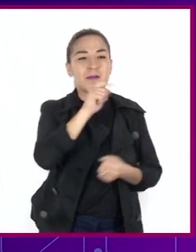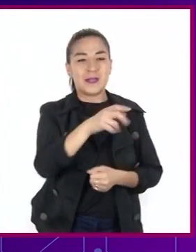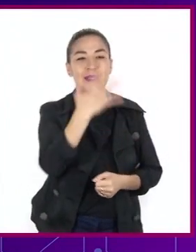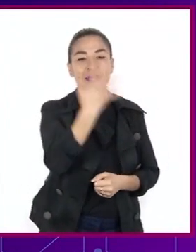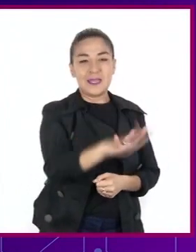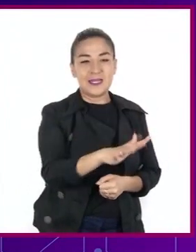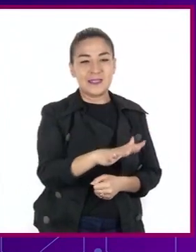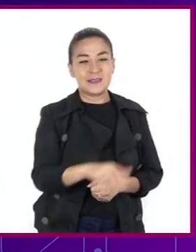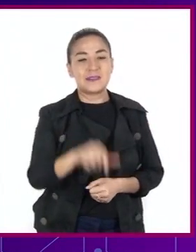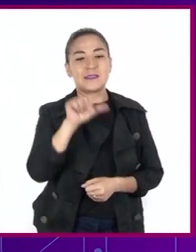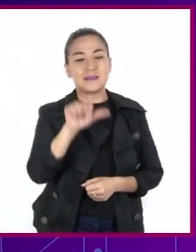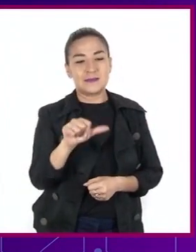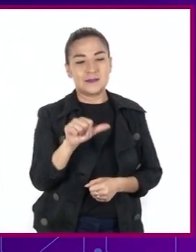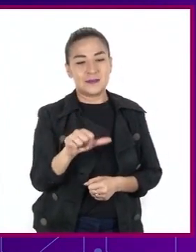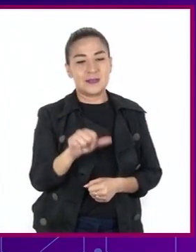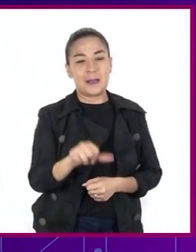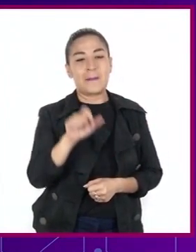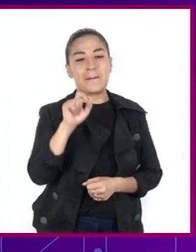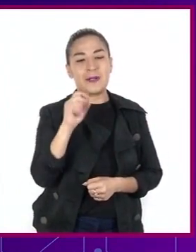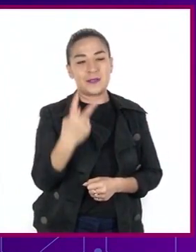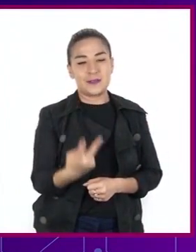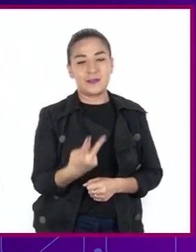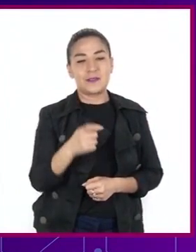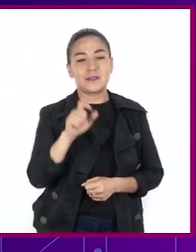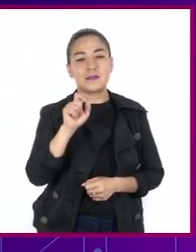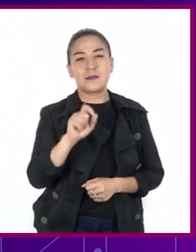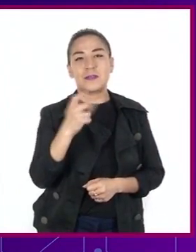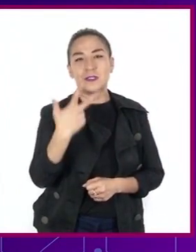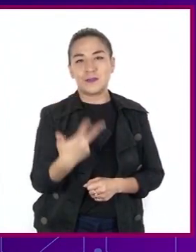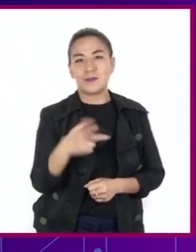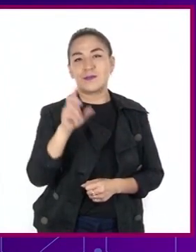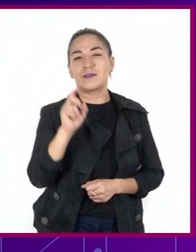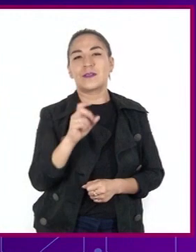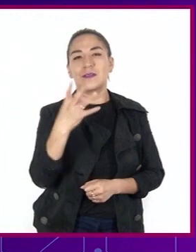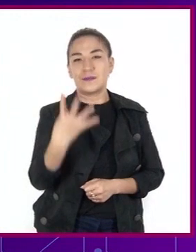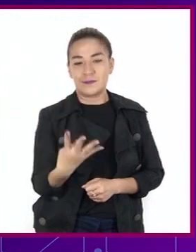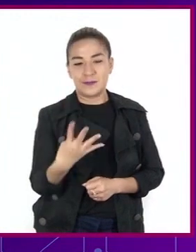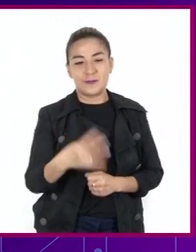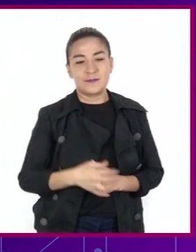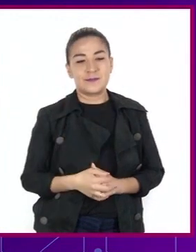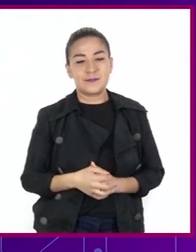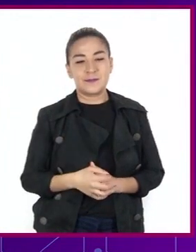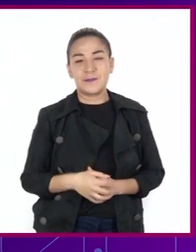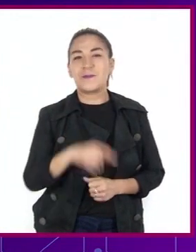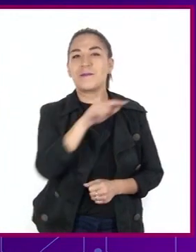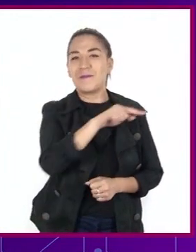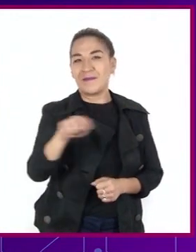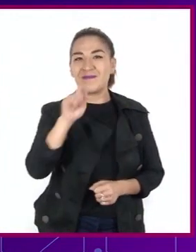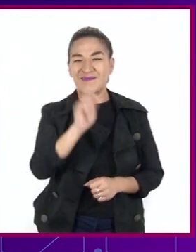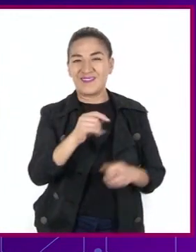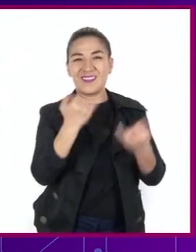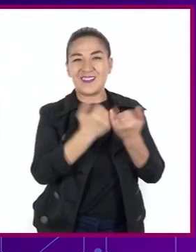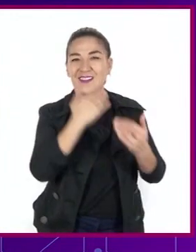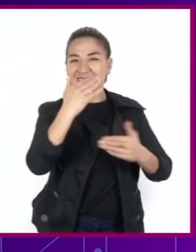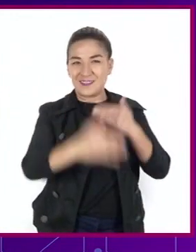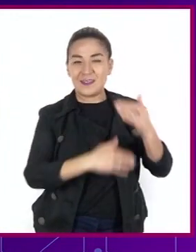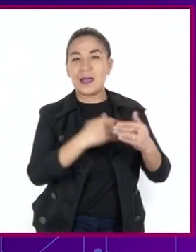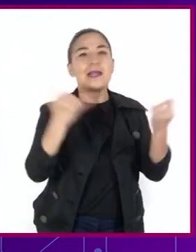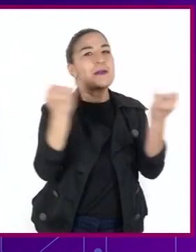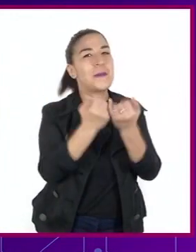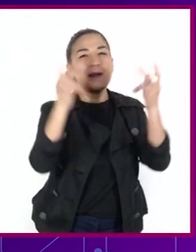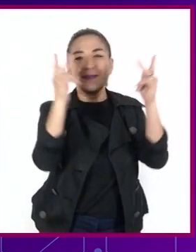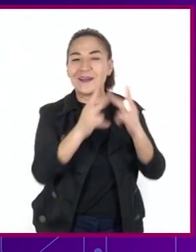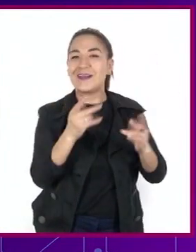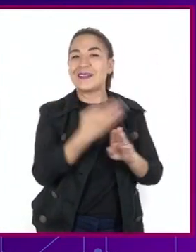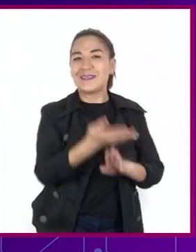10, 16, 22, 28 y 34. Los términos de esta sucesión son idénticos a